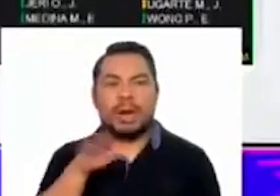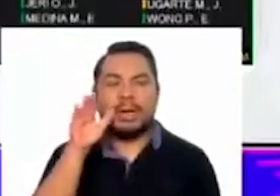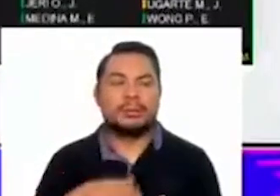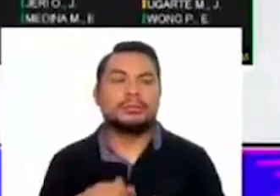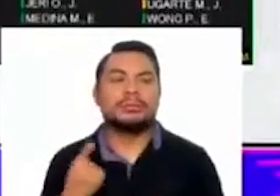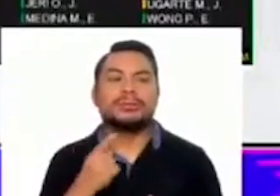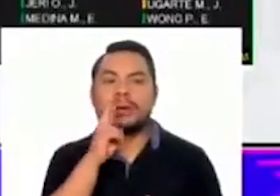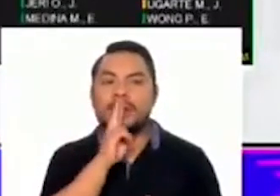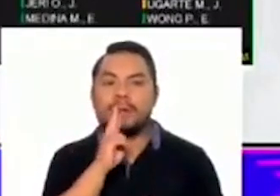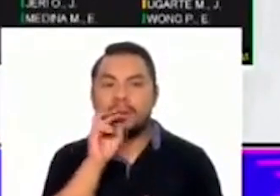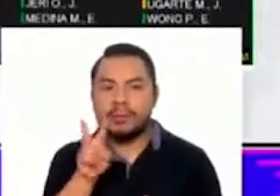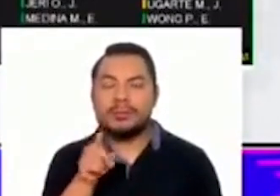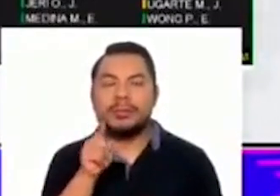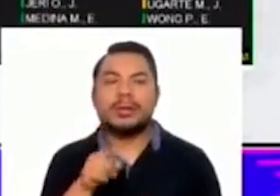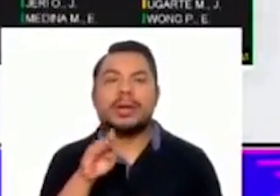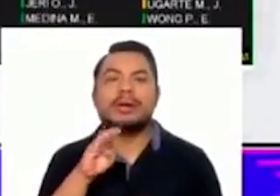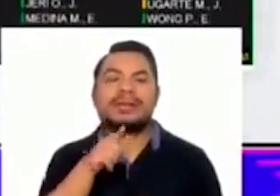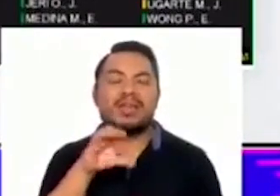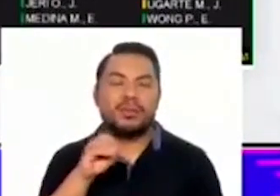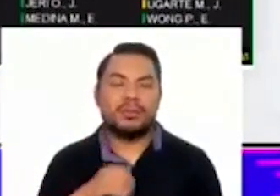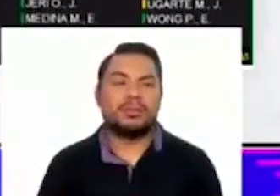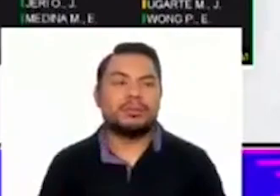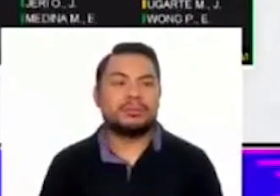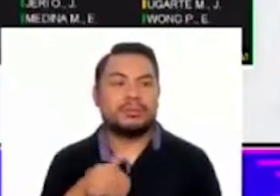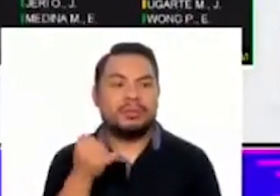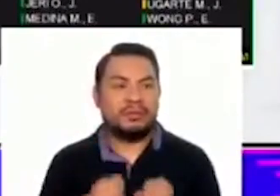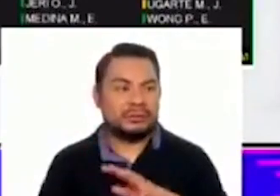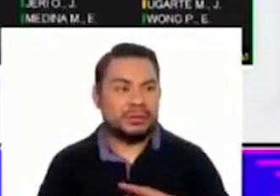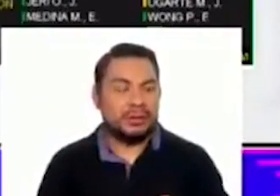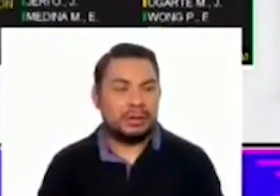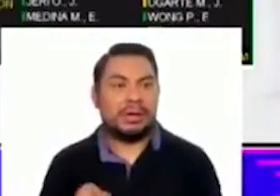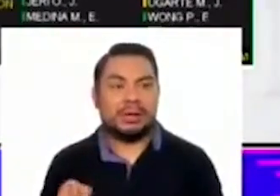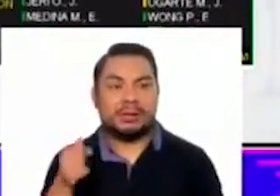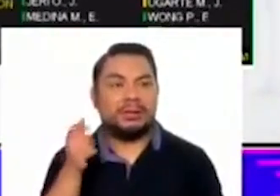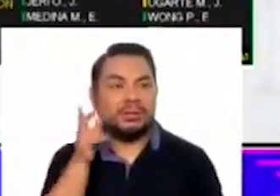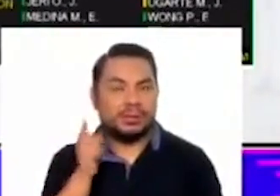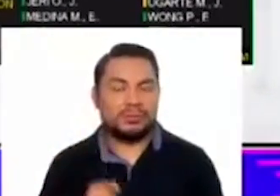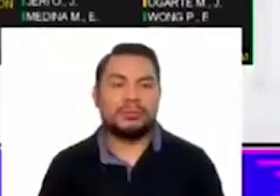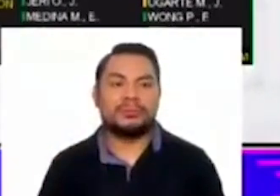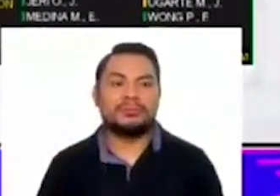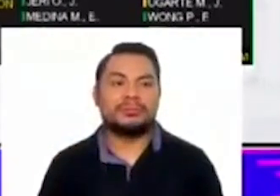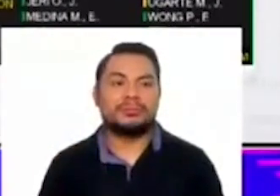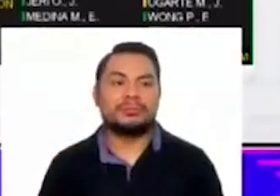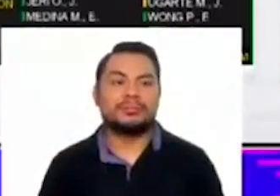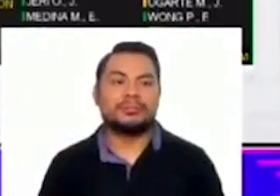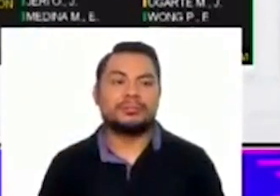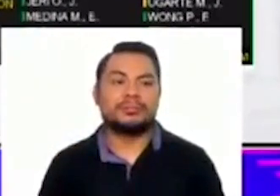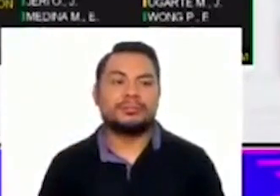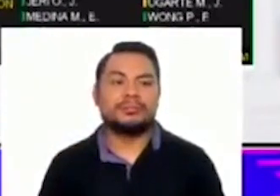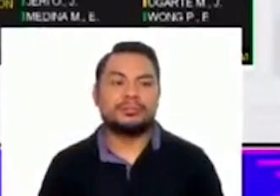y Sánchez mientras duren las investigaciones de la Fiscalía. Aliados de diferentes